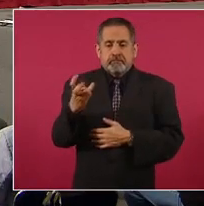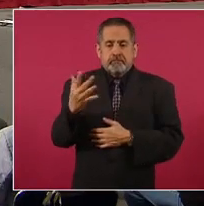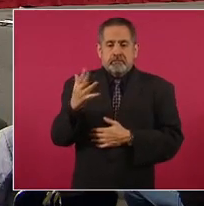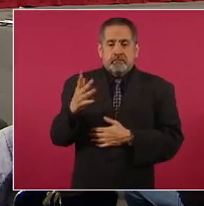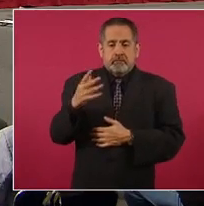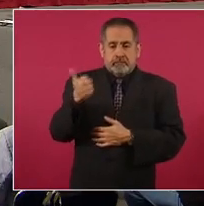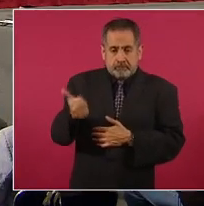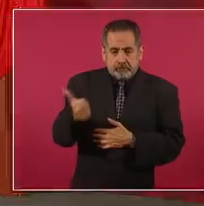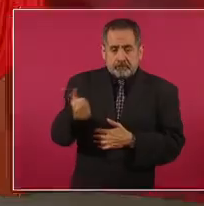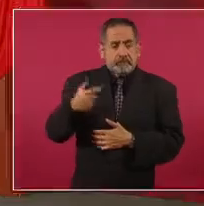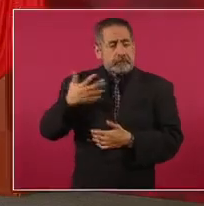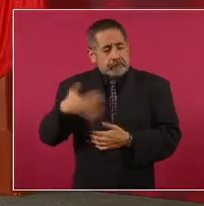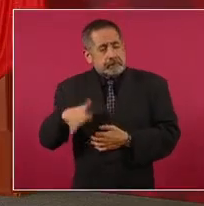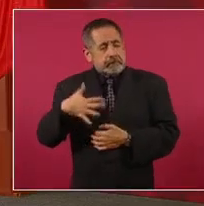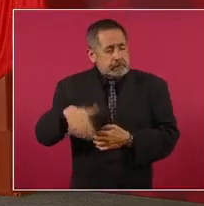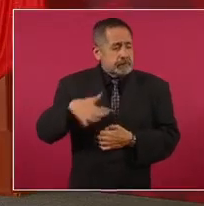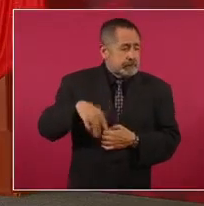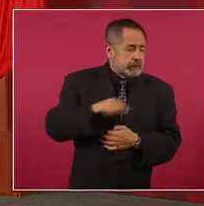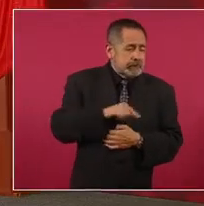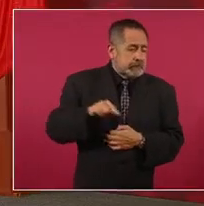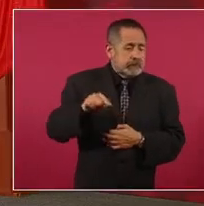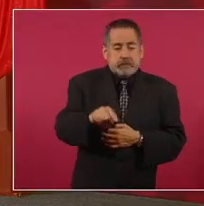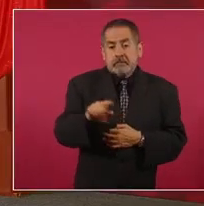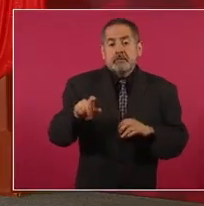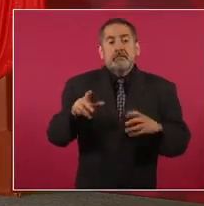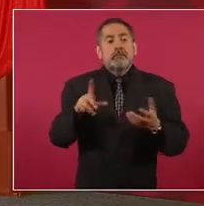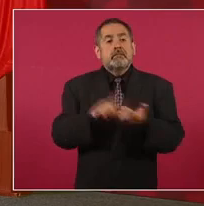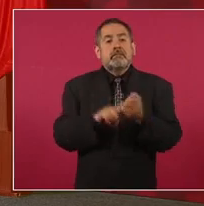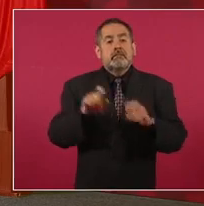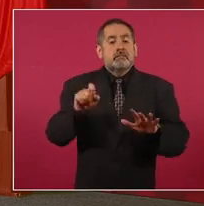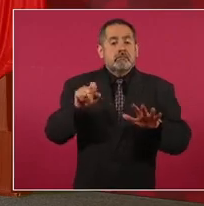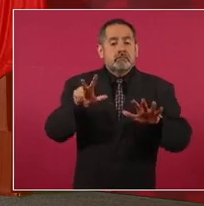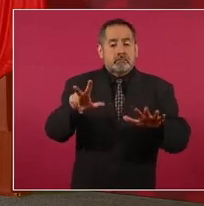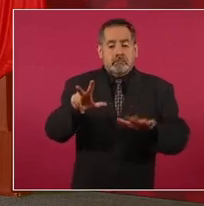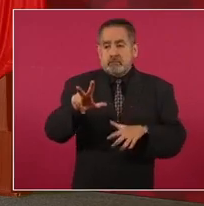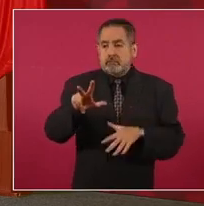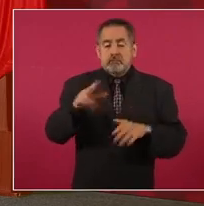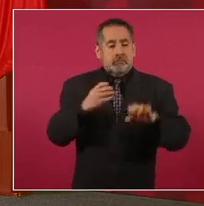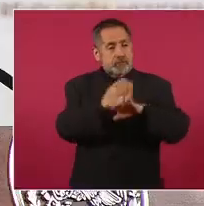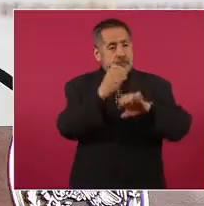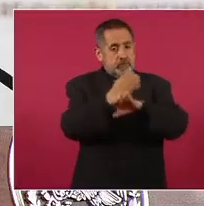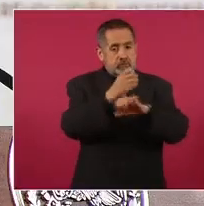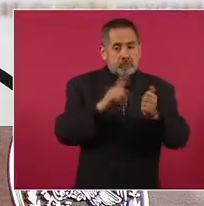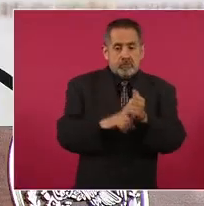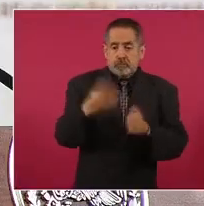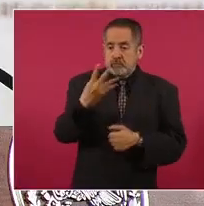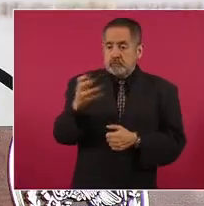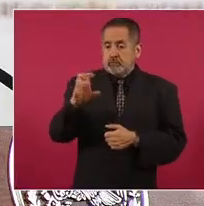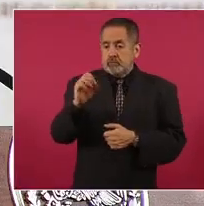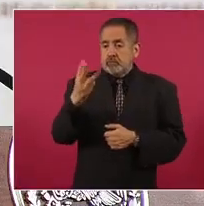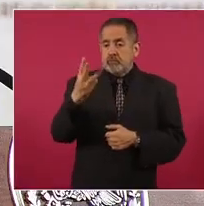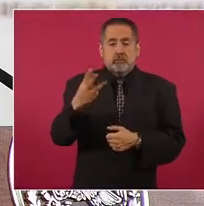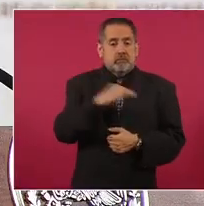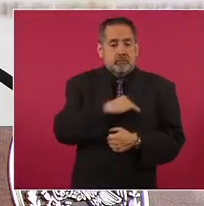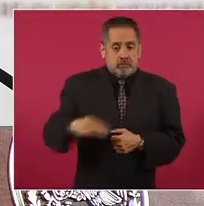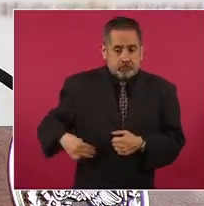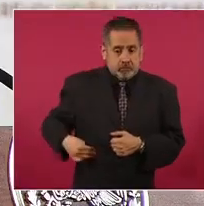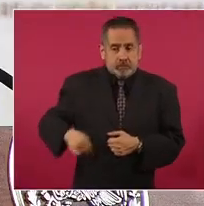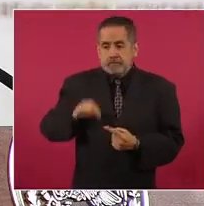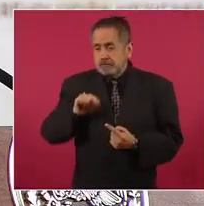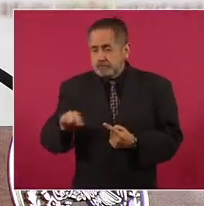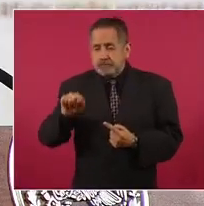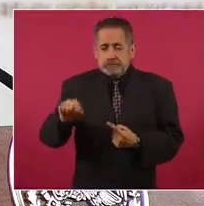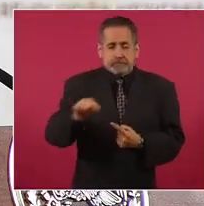3.356 jornadas de búsquedas en 28 entidades federativas y en 404 municipios. Junto con